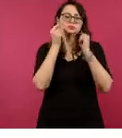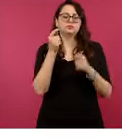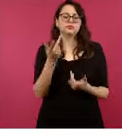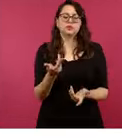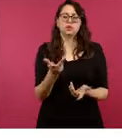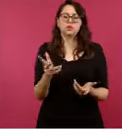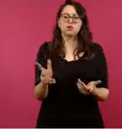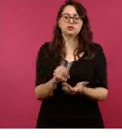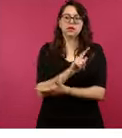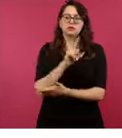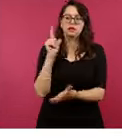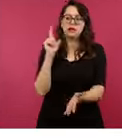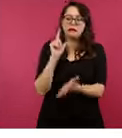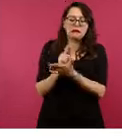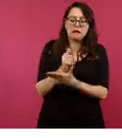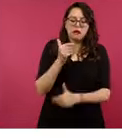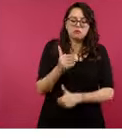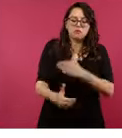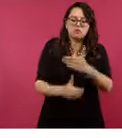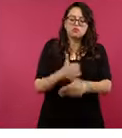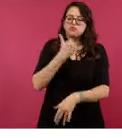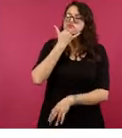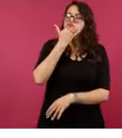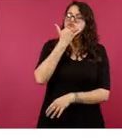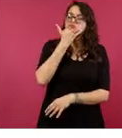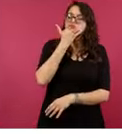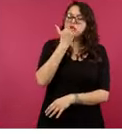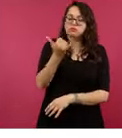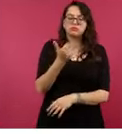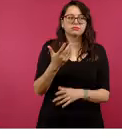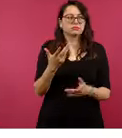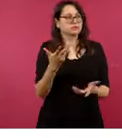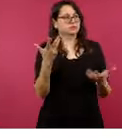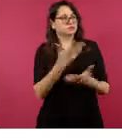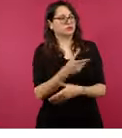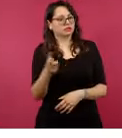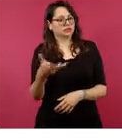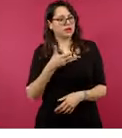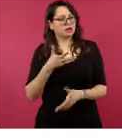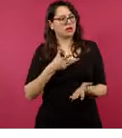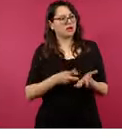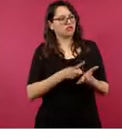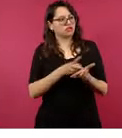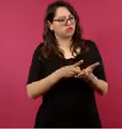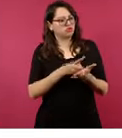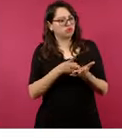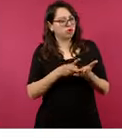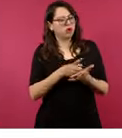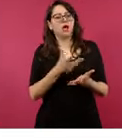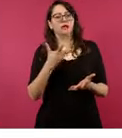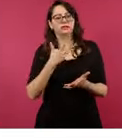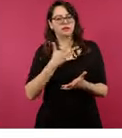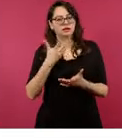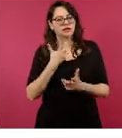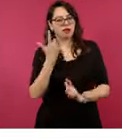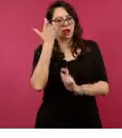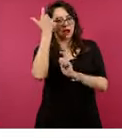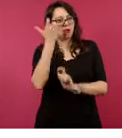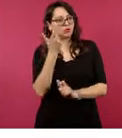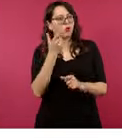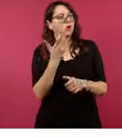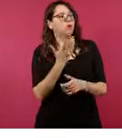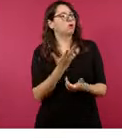por portación ilegal de arma de fuego, así como posesión de metanfetamina, mientras circulaban a exceso de velocidad en caminos de